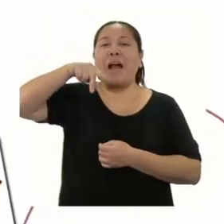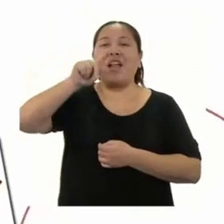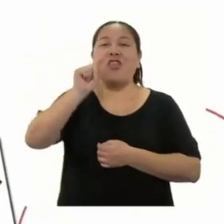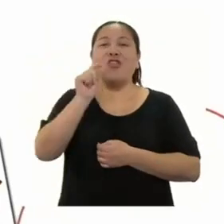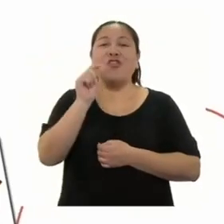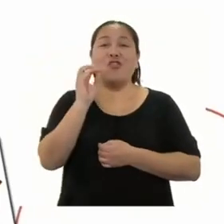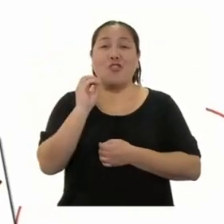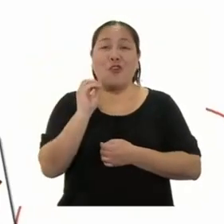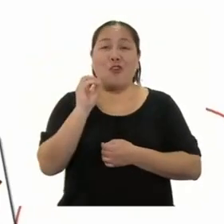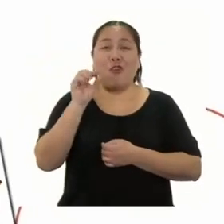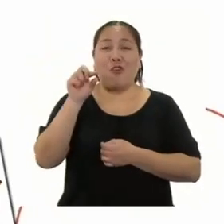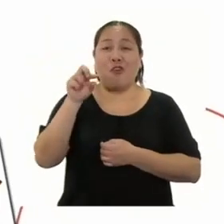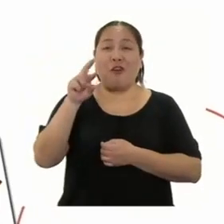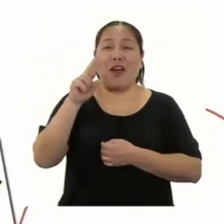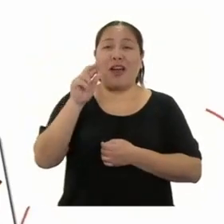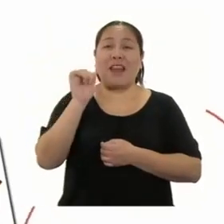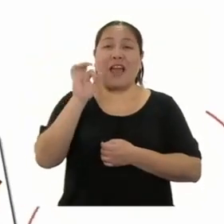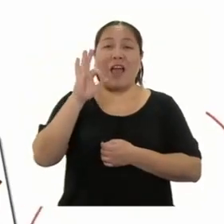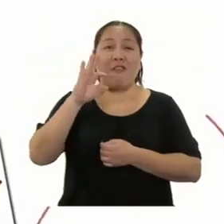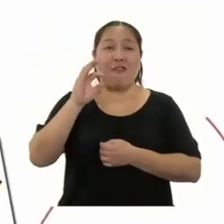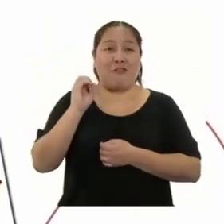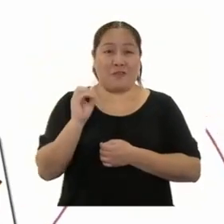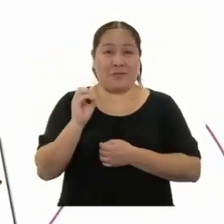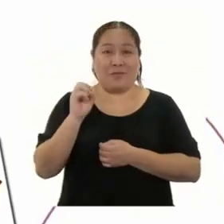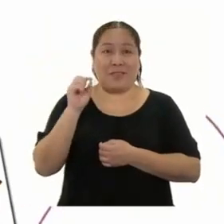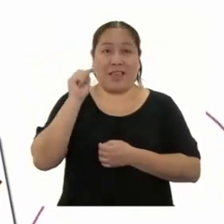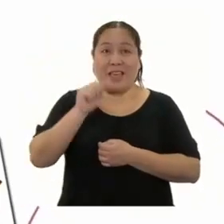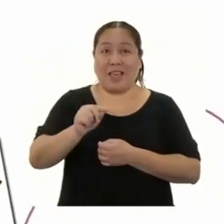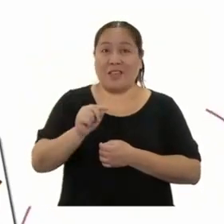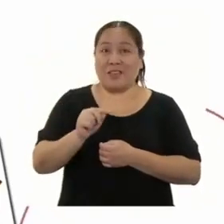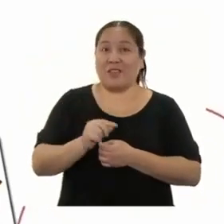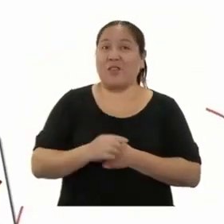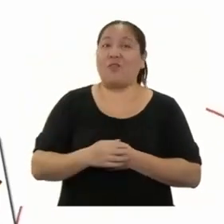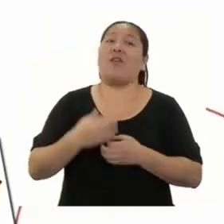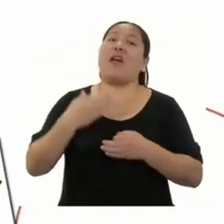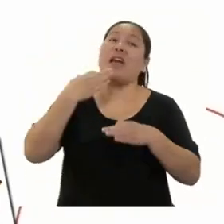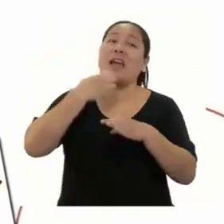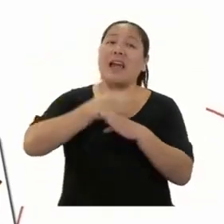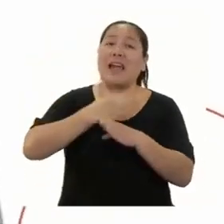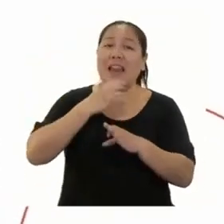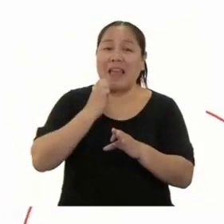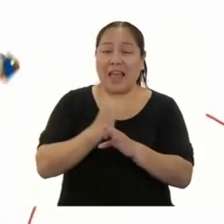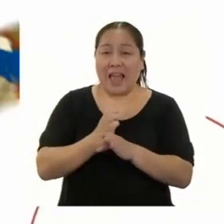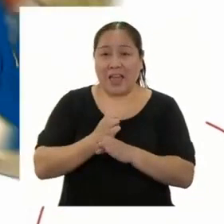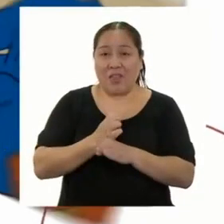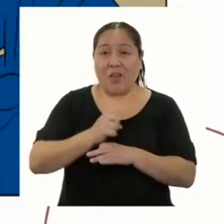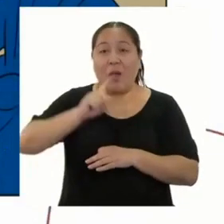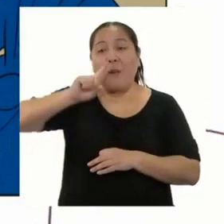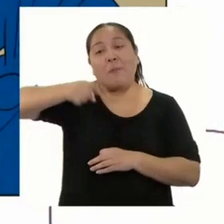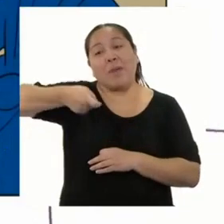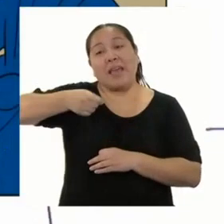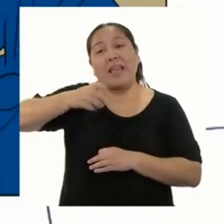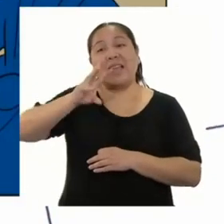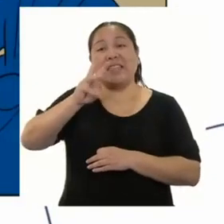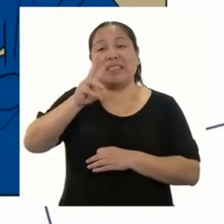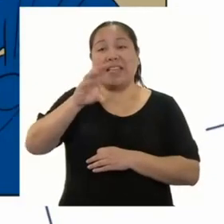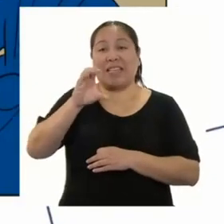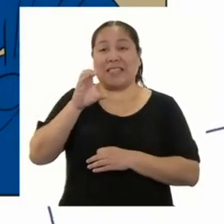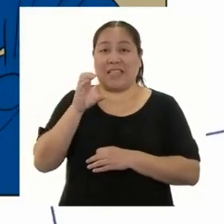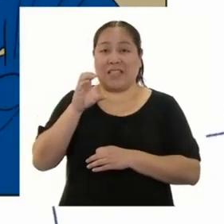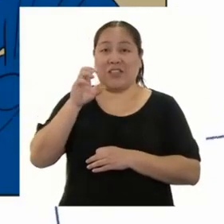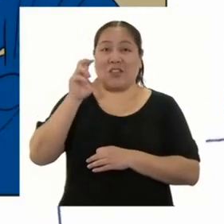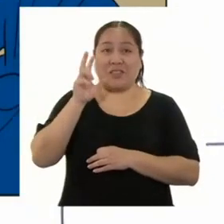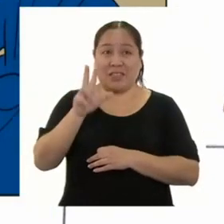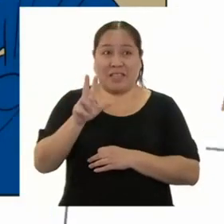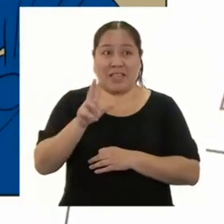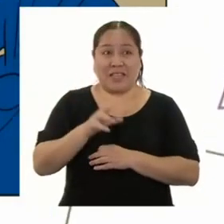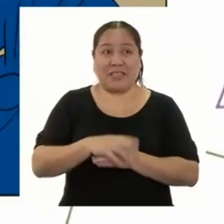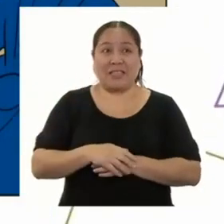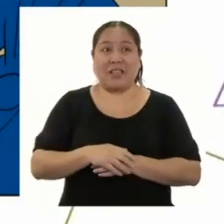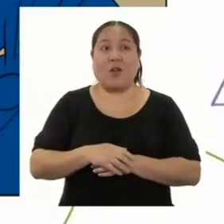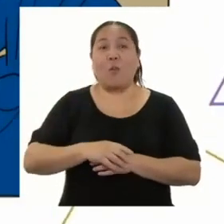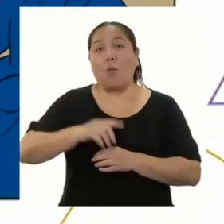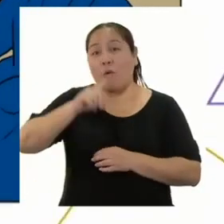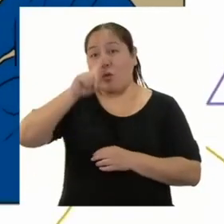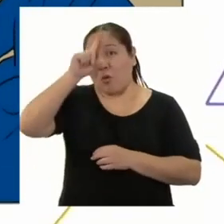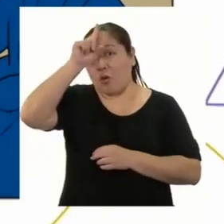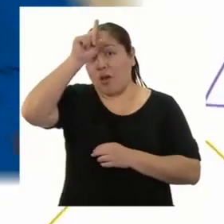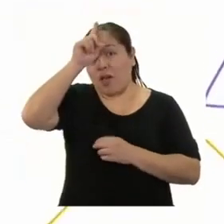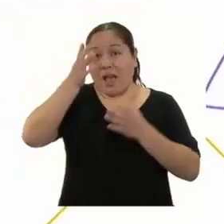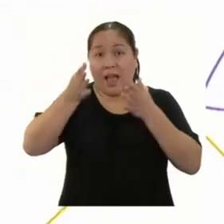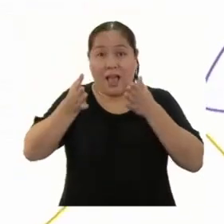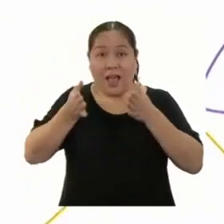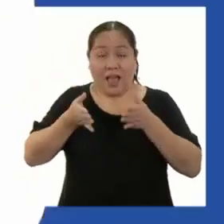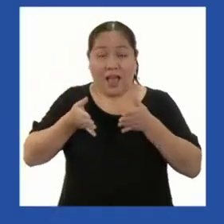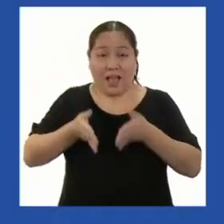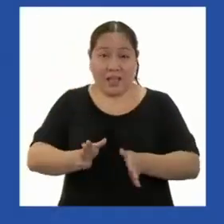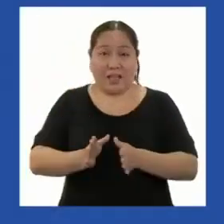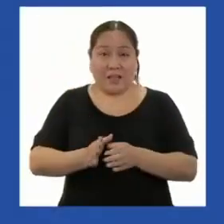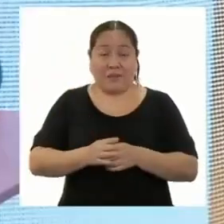Pantógrafo. Es un instrumento que fue creado en 1603 por el alemán Christoph Schneider y funciona